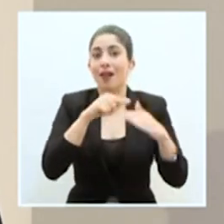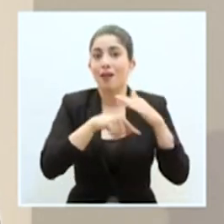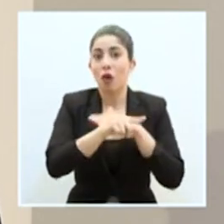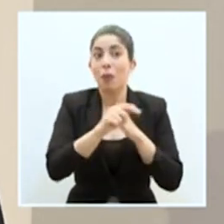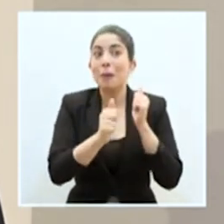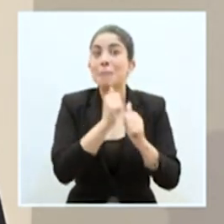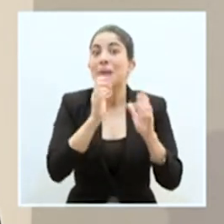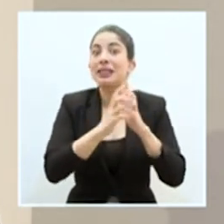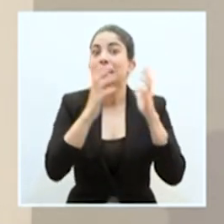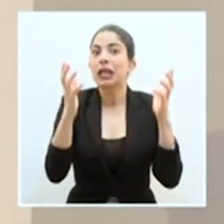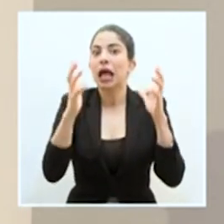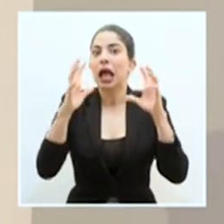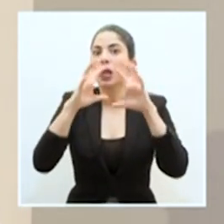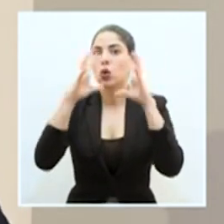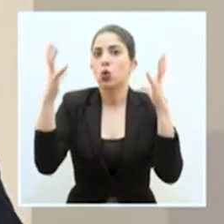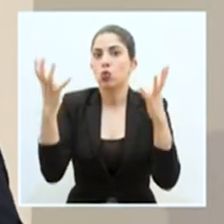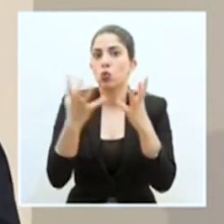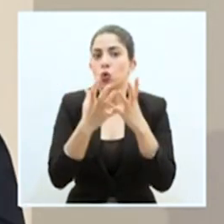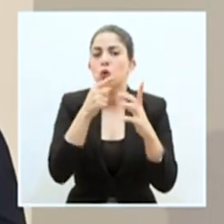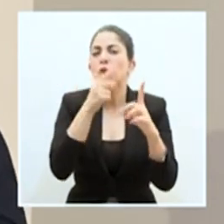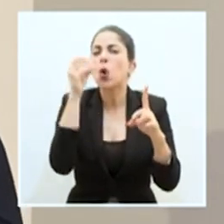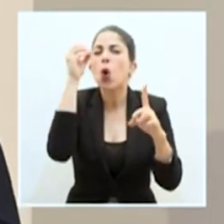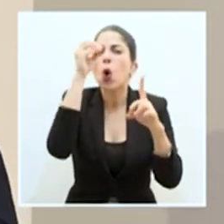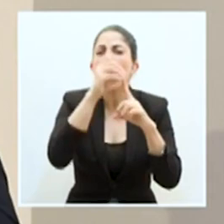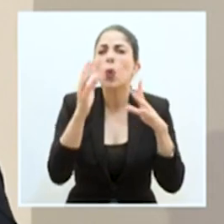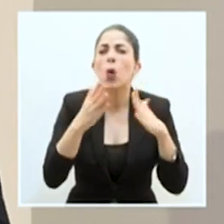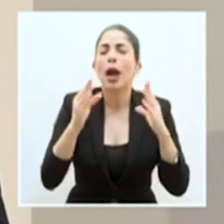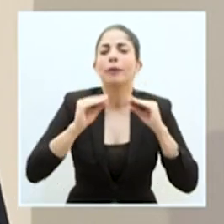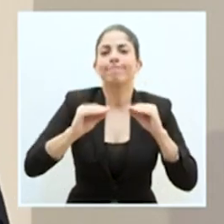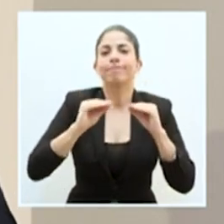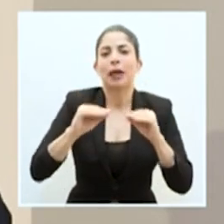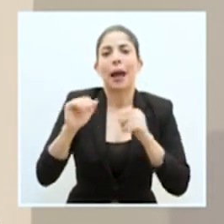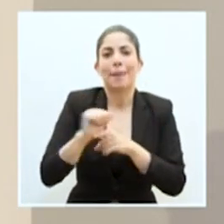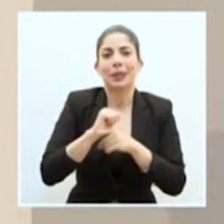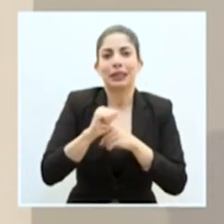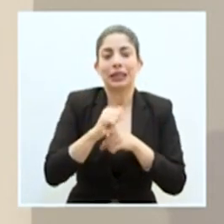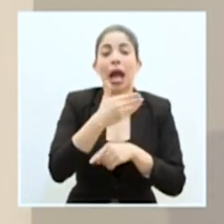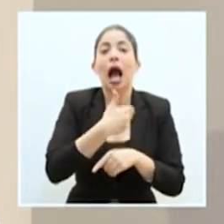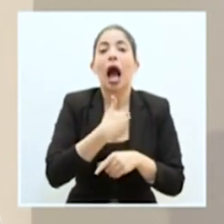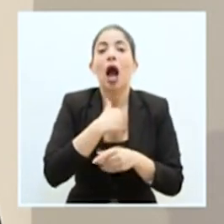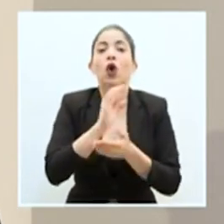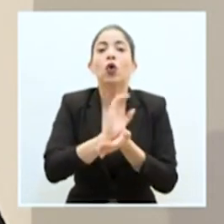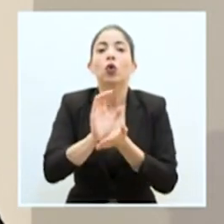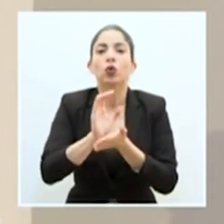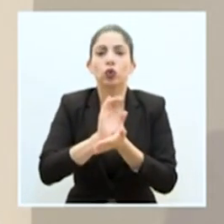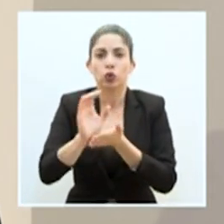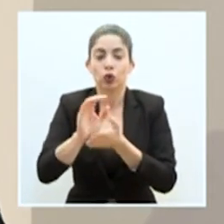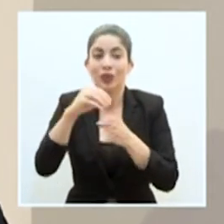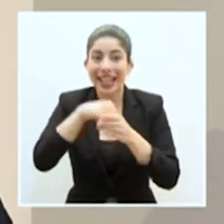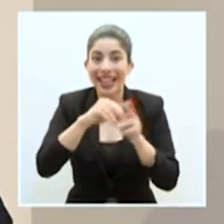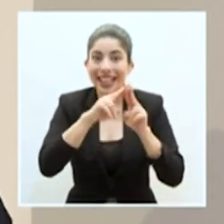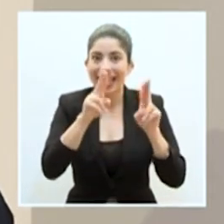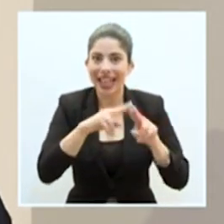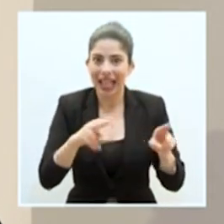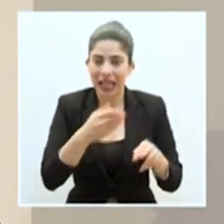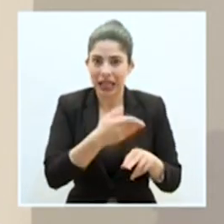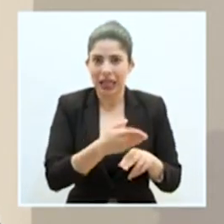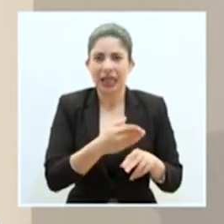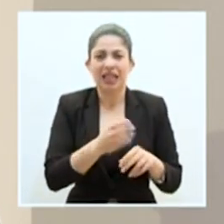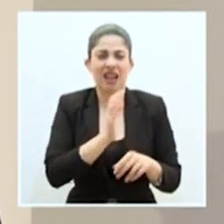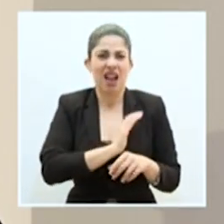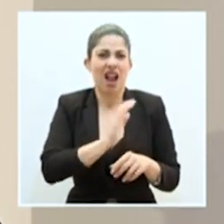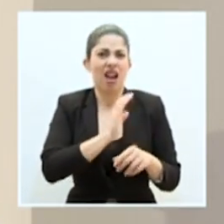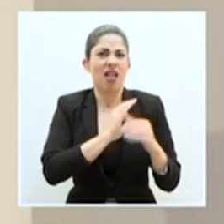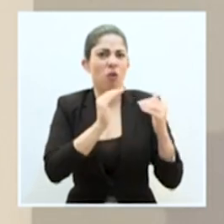del mundo para la capacitación y tiene cursos en línea de la mayor